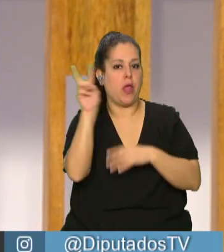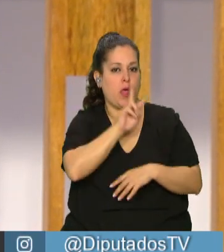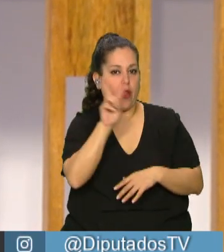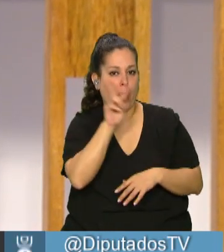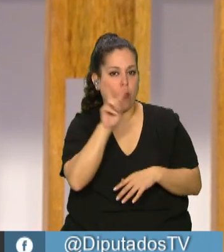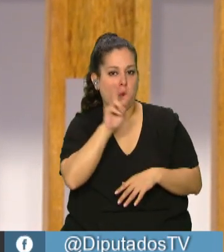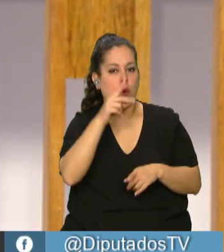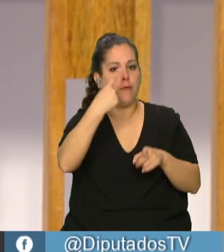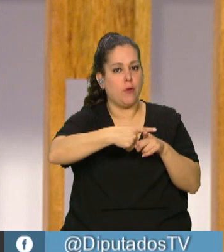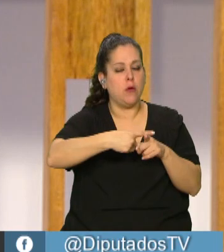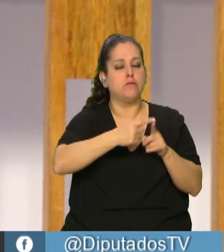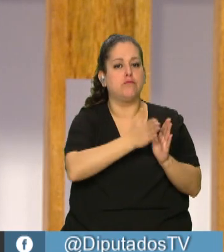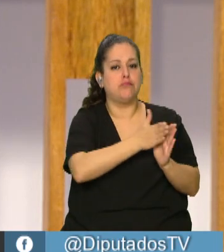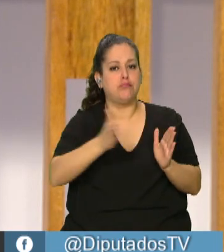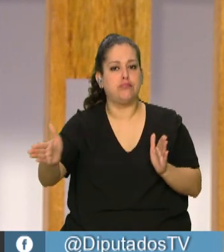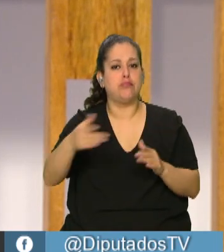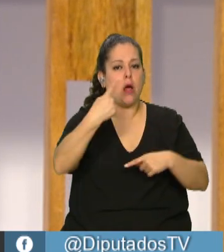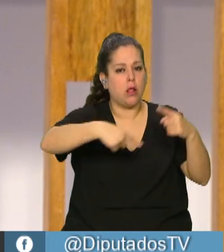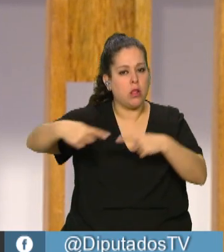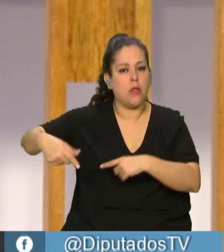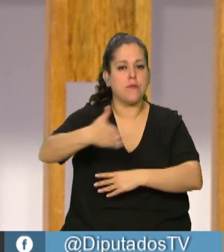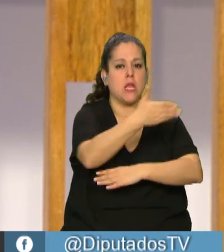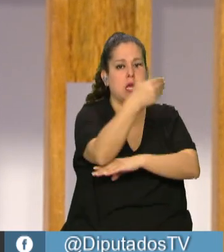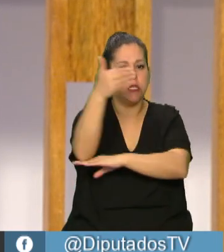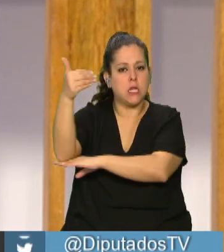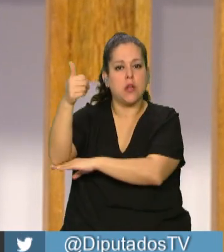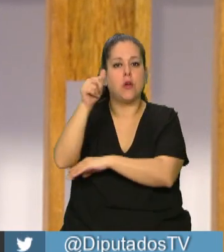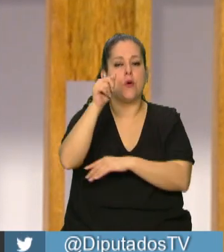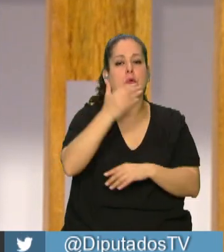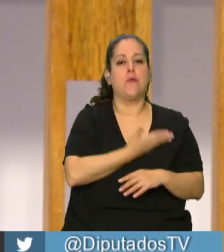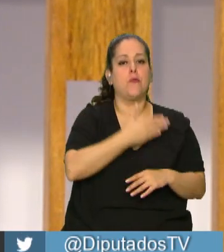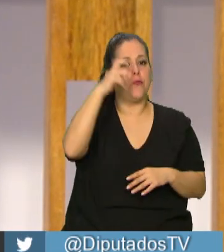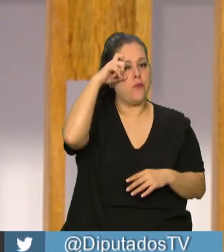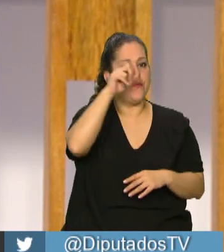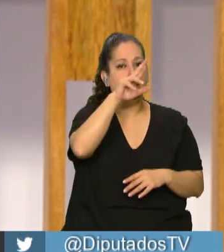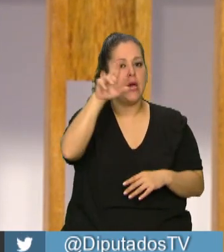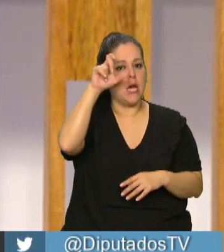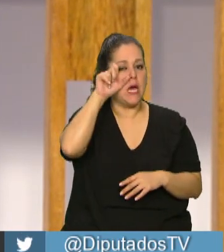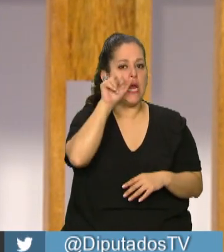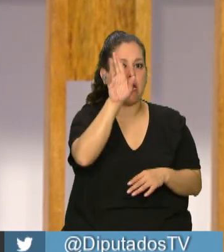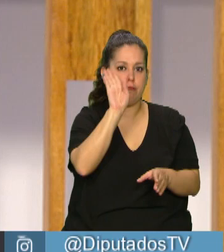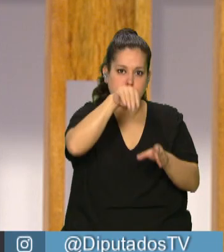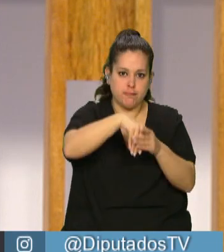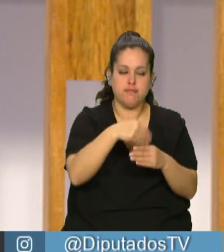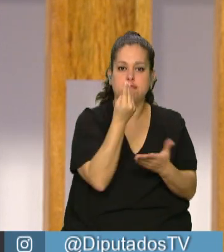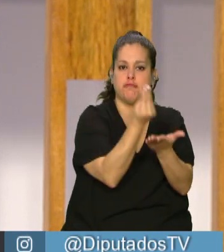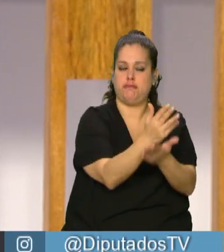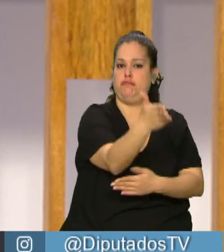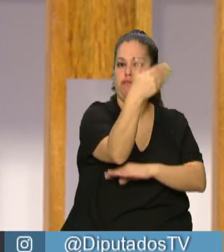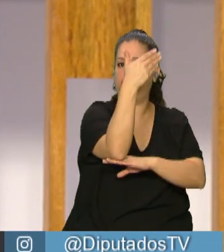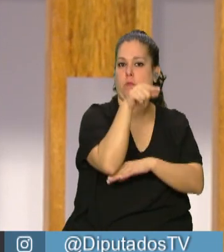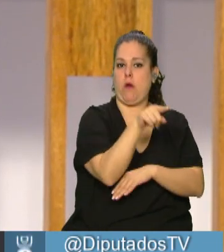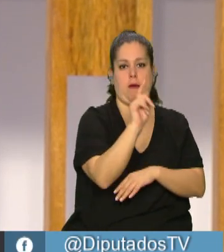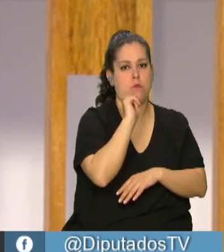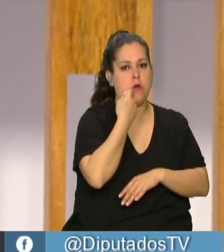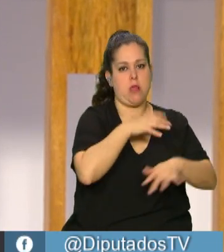hubo un ciclo de charlas en el cual participó la ilustradora Ro Ferrer, que estuvo muy participativa y muy buena esa actividad, y